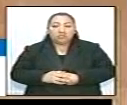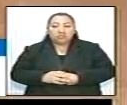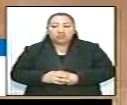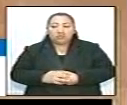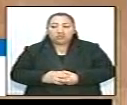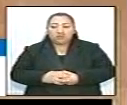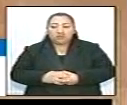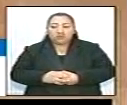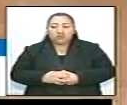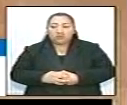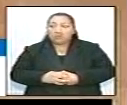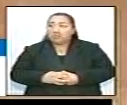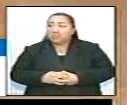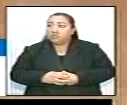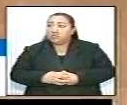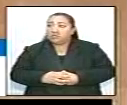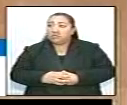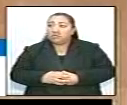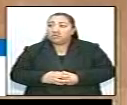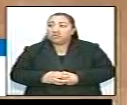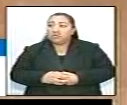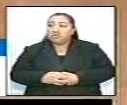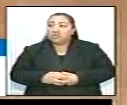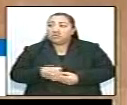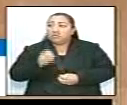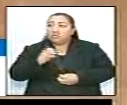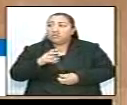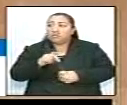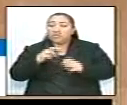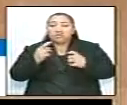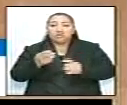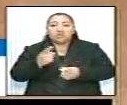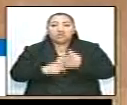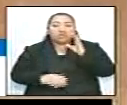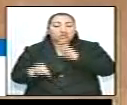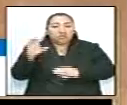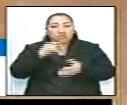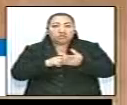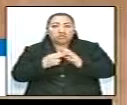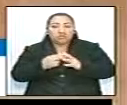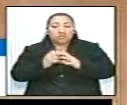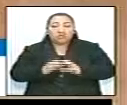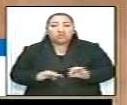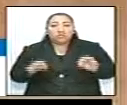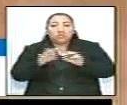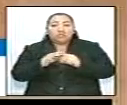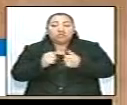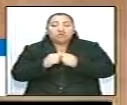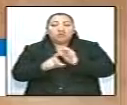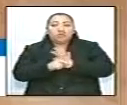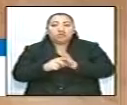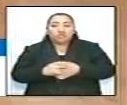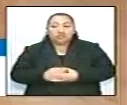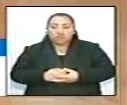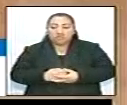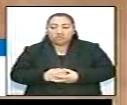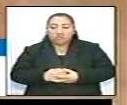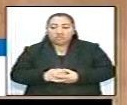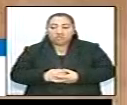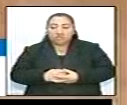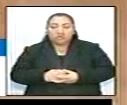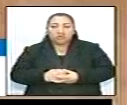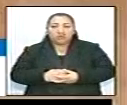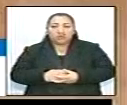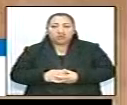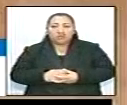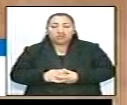Entonces la observación es que se advierte en esta función que lo que se busca es priorizar la legislación referida a la